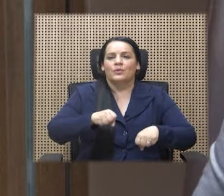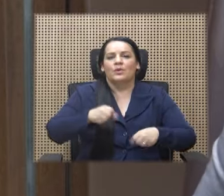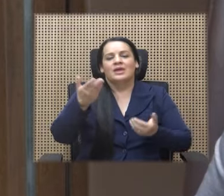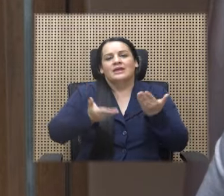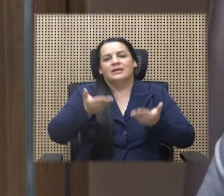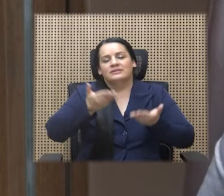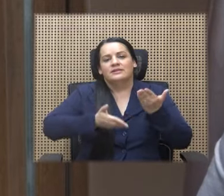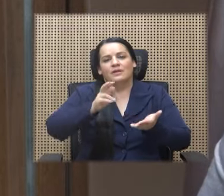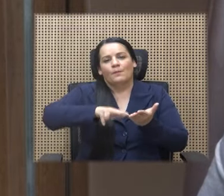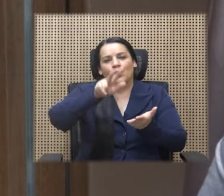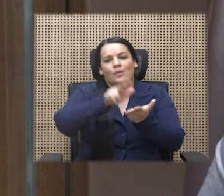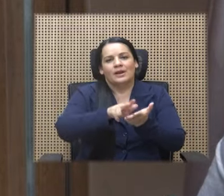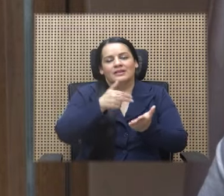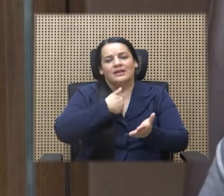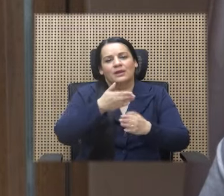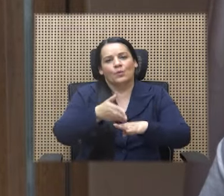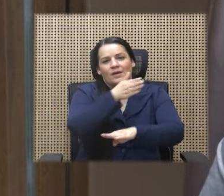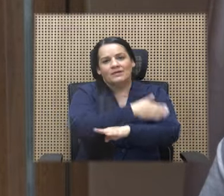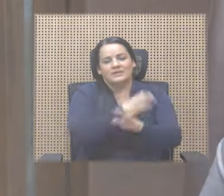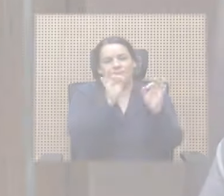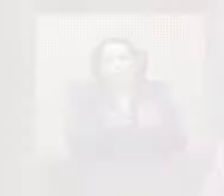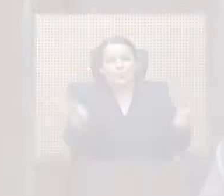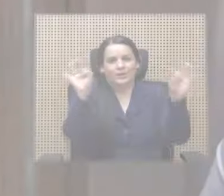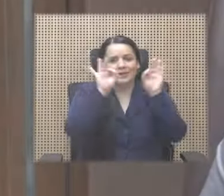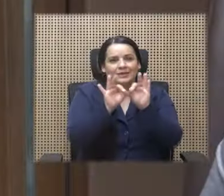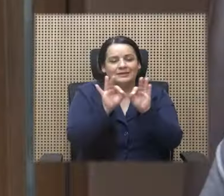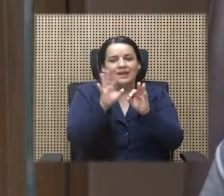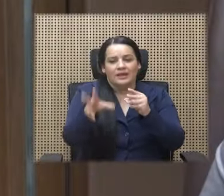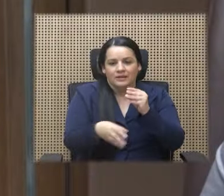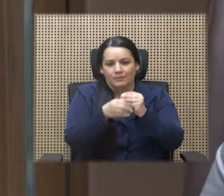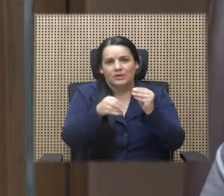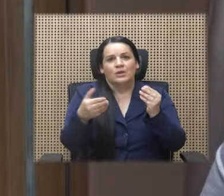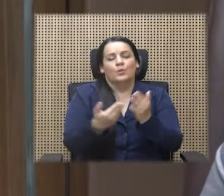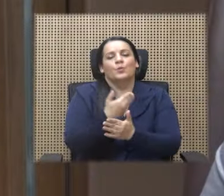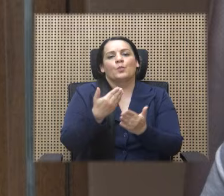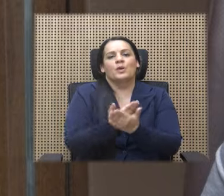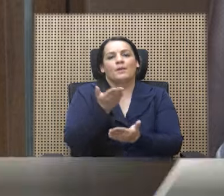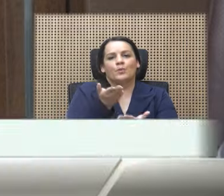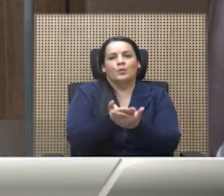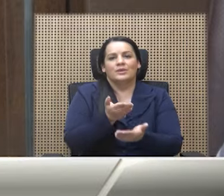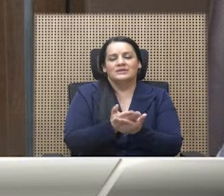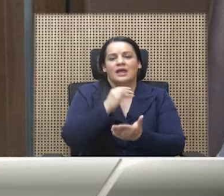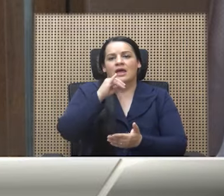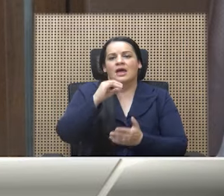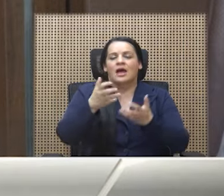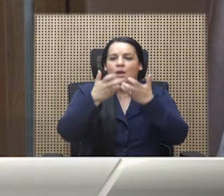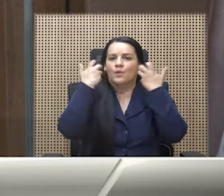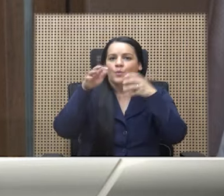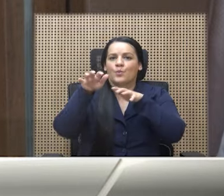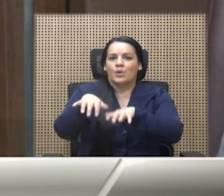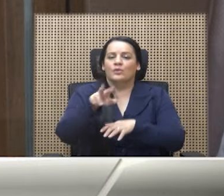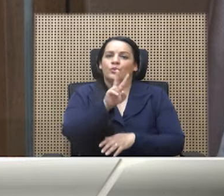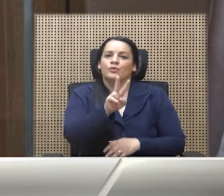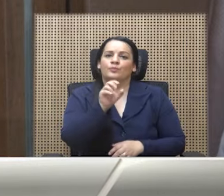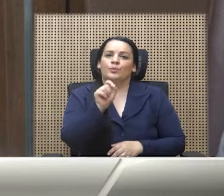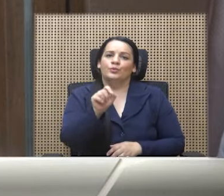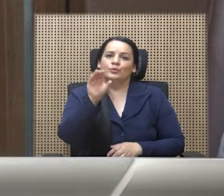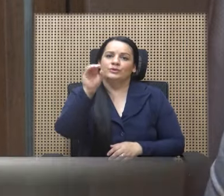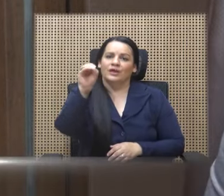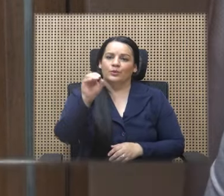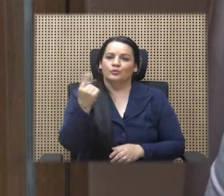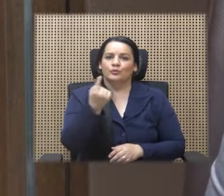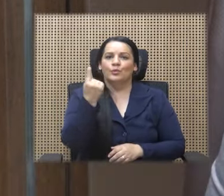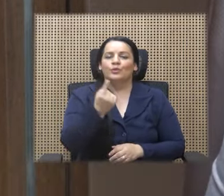el fin que busca el poder ejecutivo con este proyecto de ley la nueva propuesta Jaguar la 2.0 creo que se hizo además